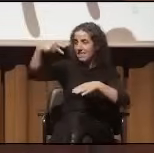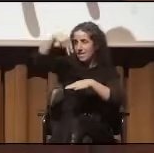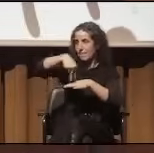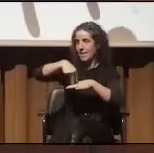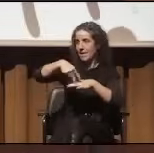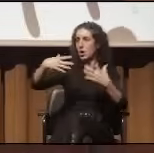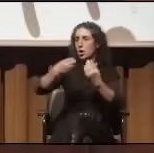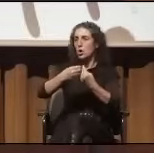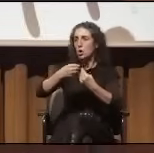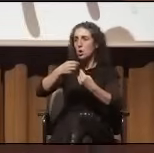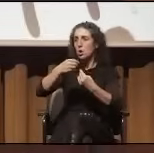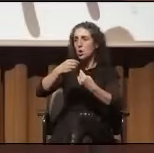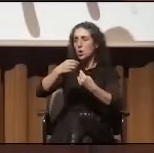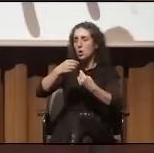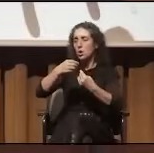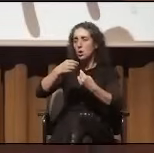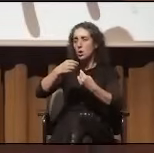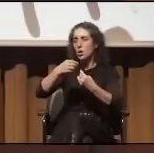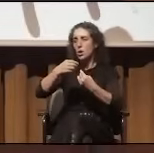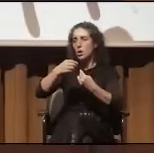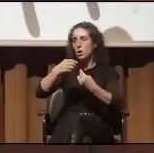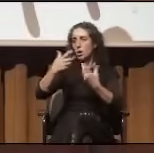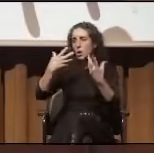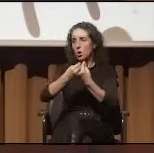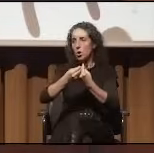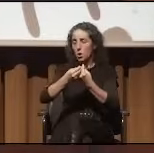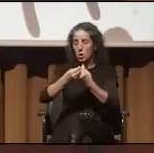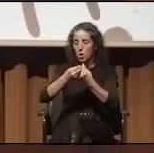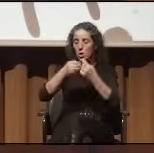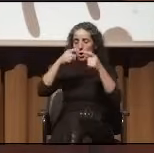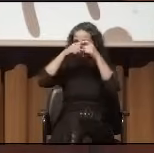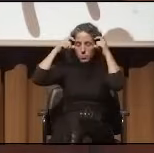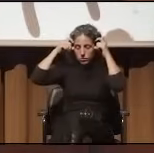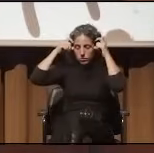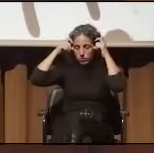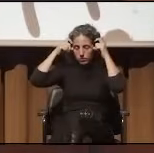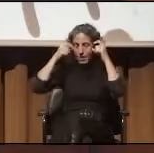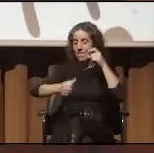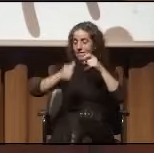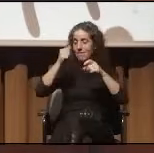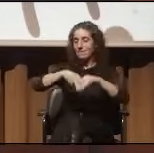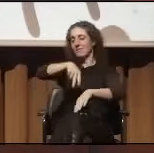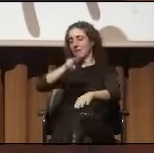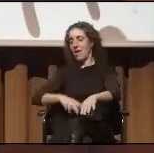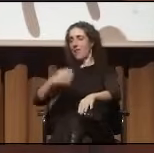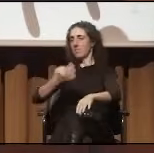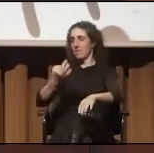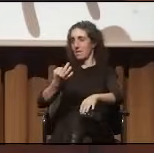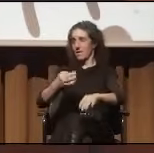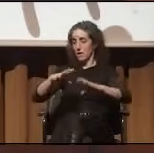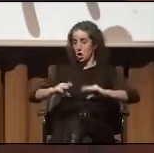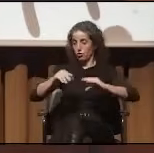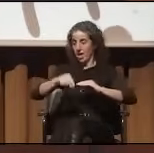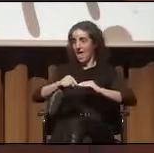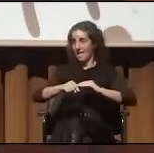pie, encima de la mesa, con los ojos vendados, tirarte de espaldas sobre una colchoneta. te los pone por corbata y te tiras porque tienes que hacerlo, porque